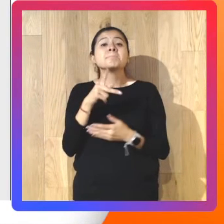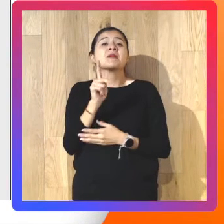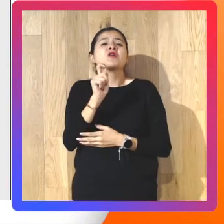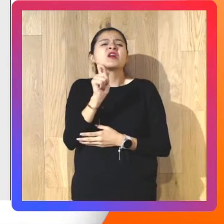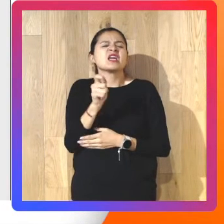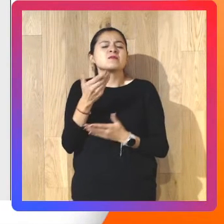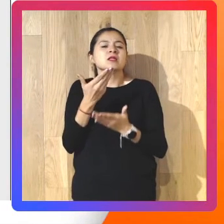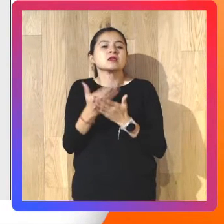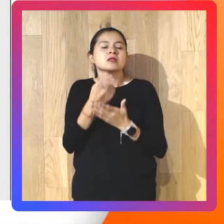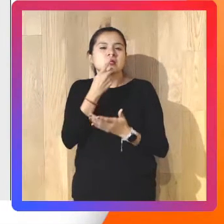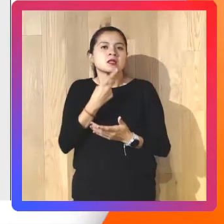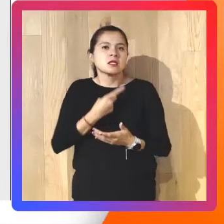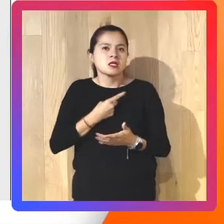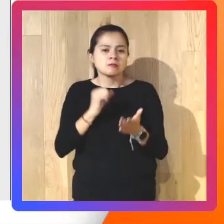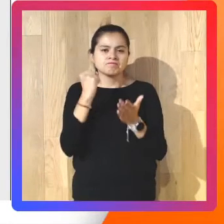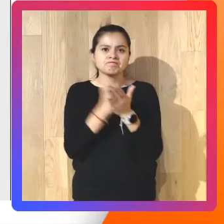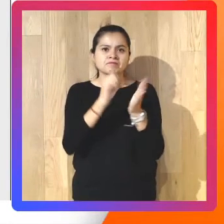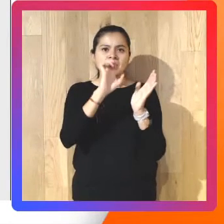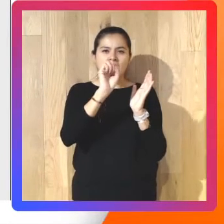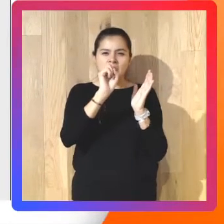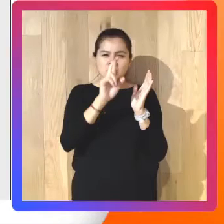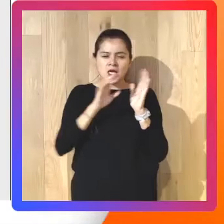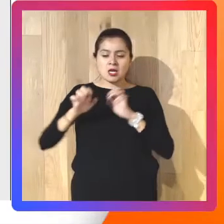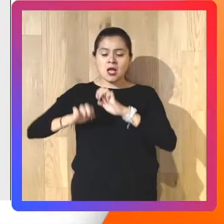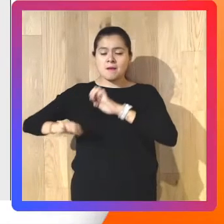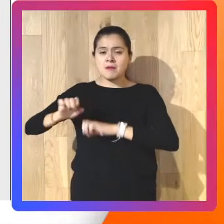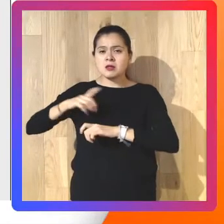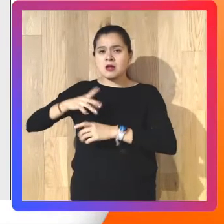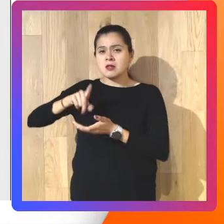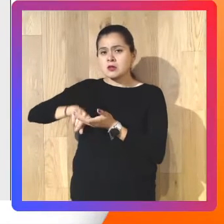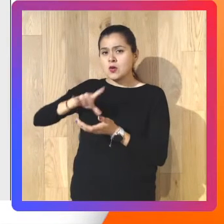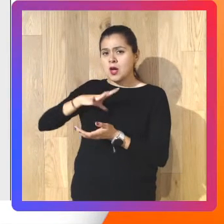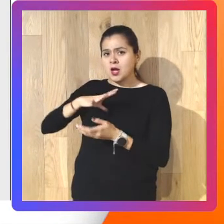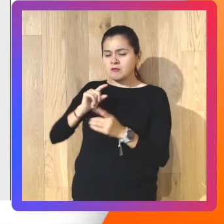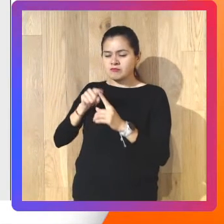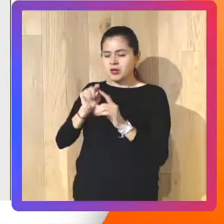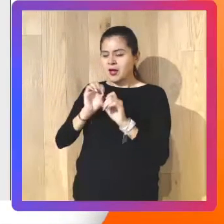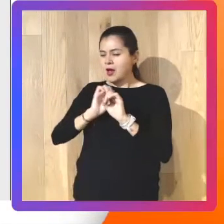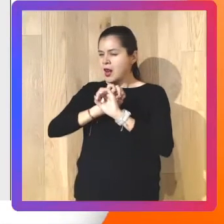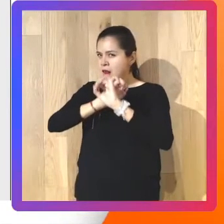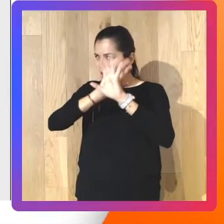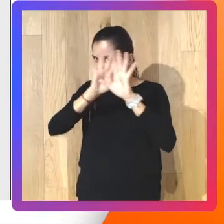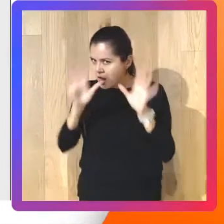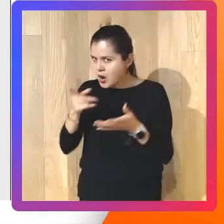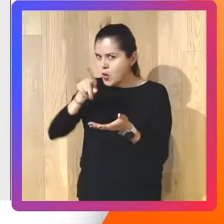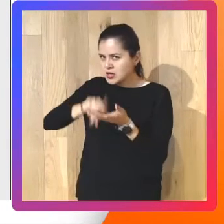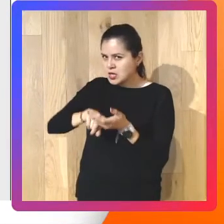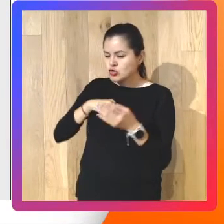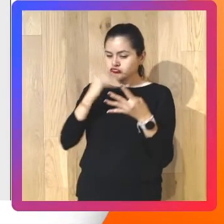sí proponemos en el distintivo que las empresas tengan indicadores claves que ayuden al